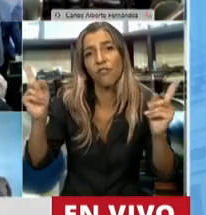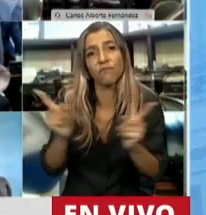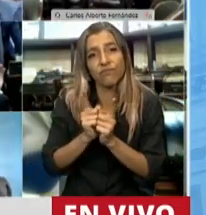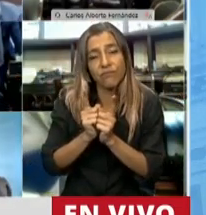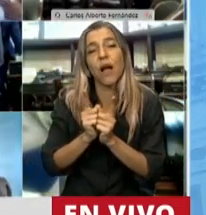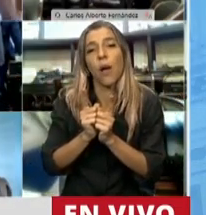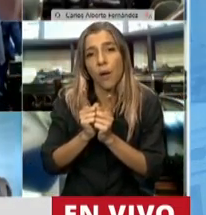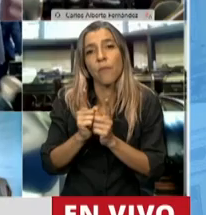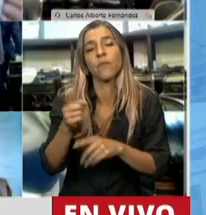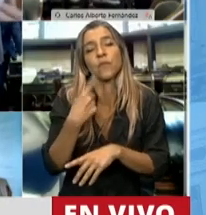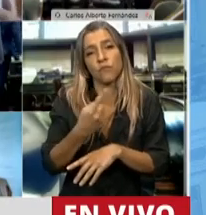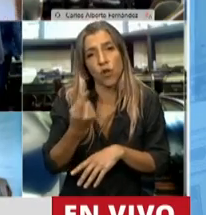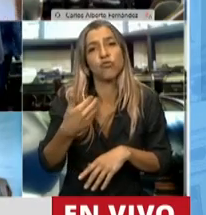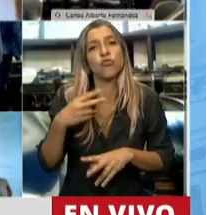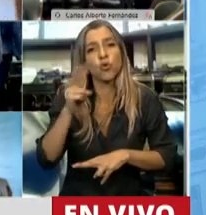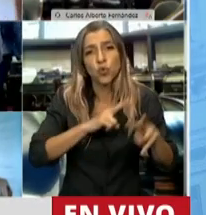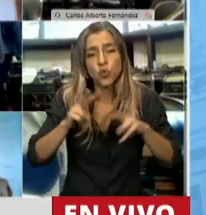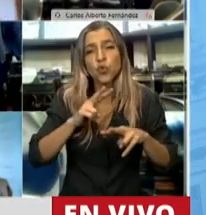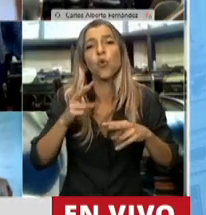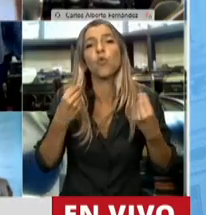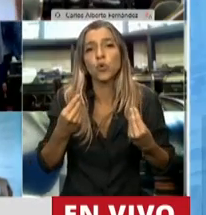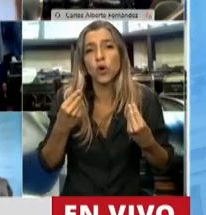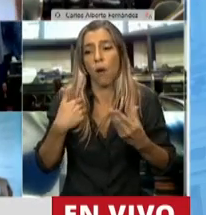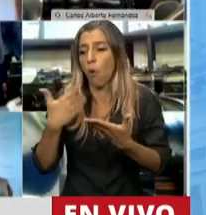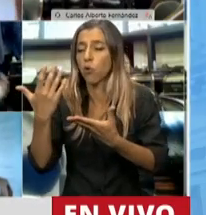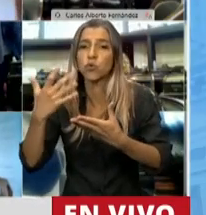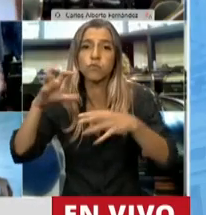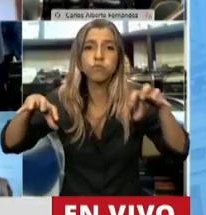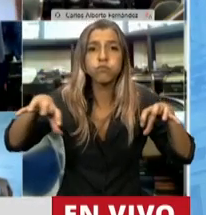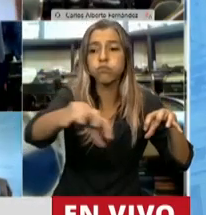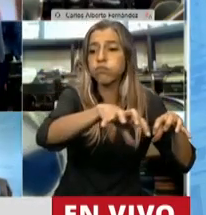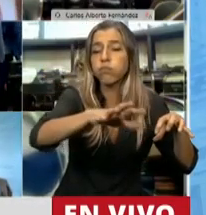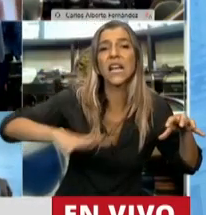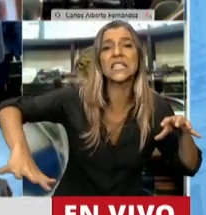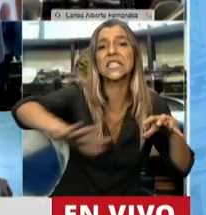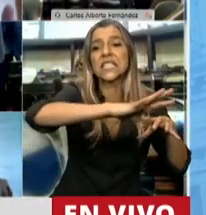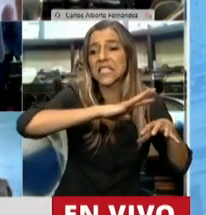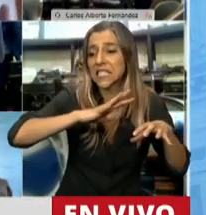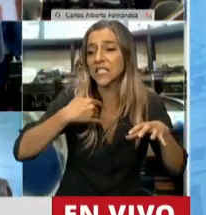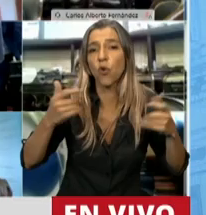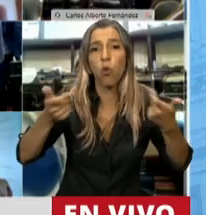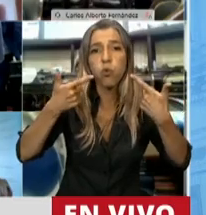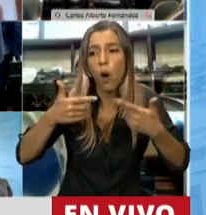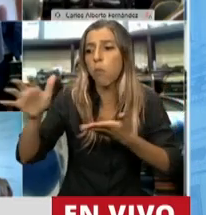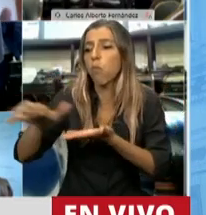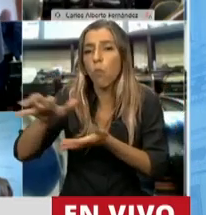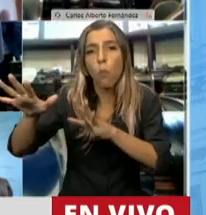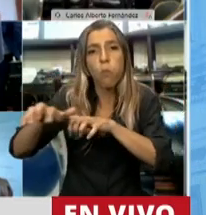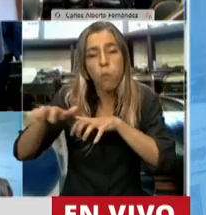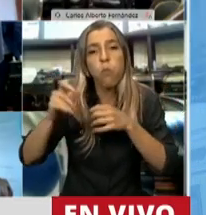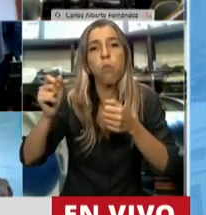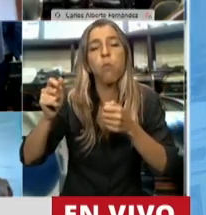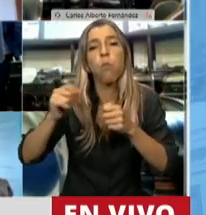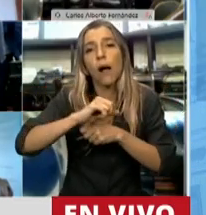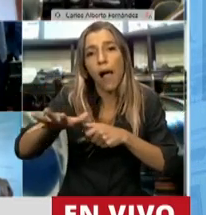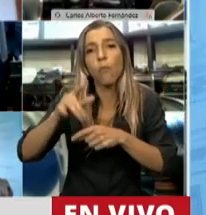de amistad entre los sectores de la producción y los sectores que piensan distinto. Hubiéramos querido un mensaje contra la